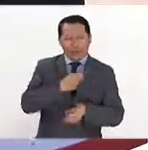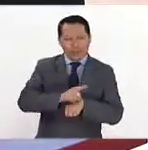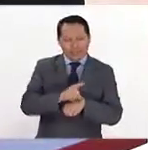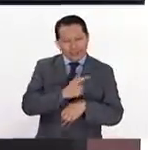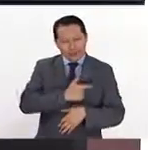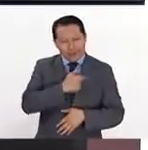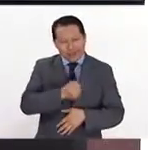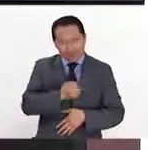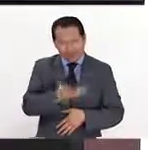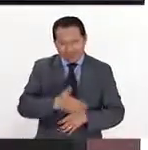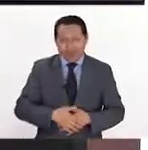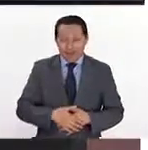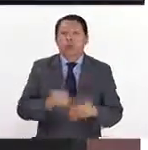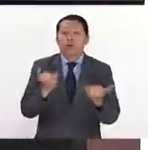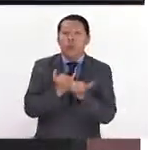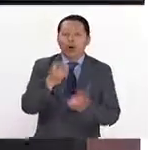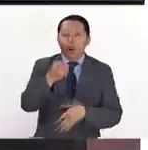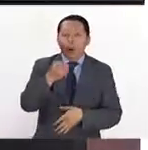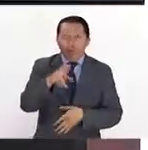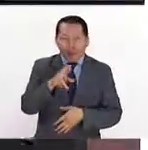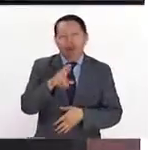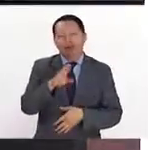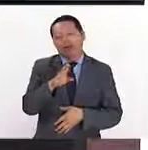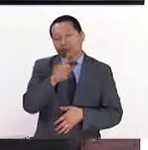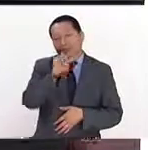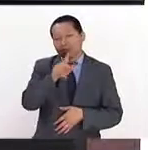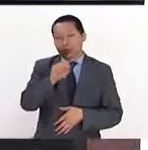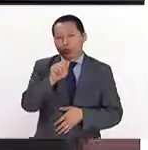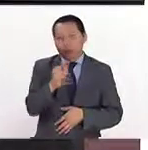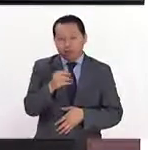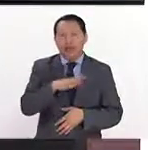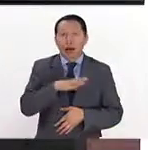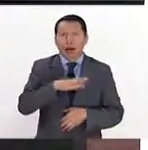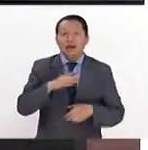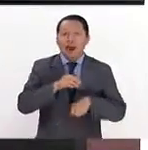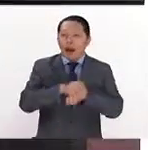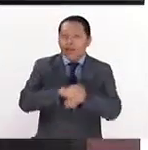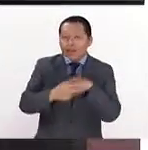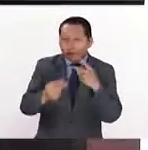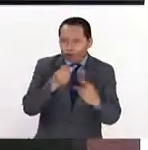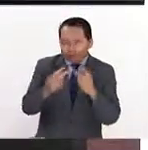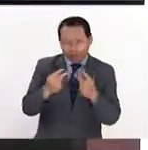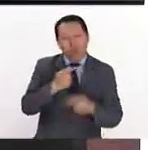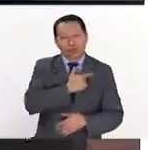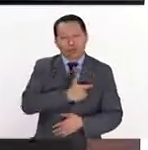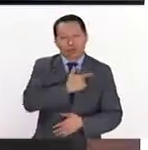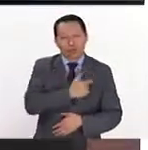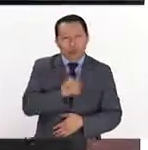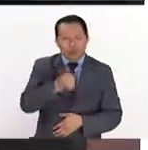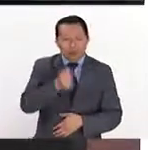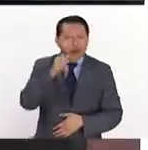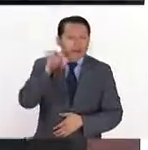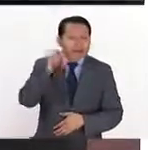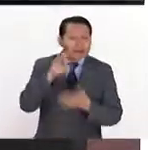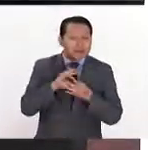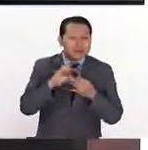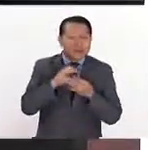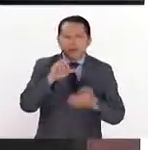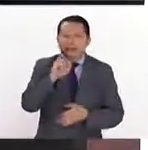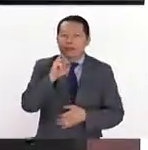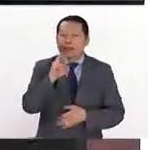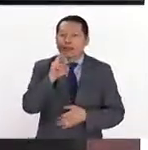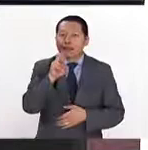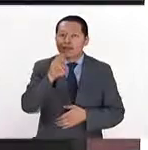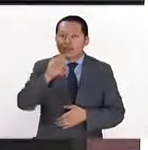saludarte. Igualmente, Omar, Pati, muy buenos días, amigos de México al Día. Qué gusto saludarlos. Ya comentábamos ayer que Irving Lozano había